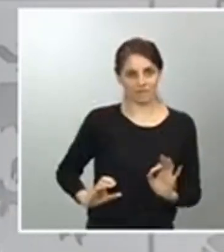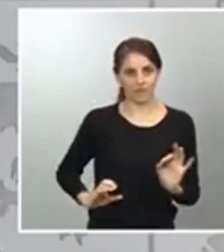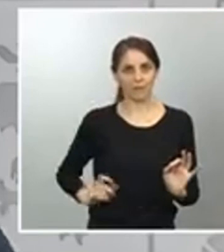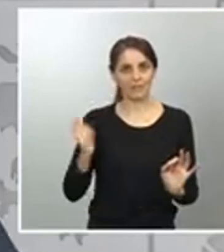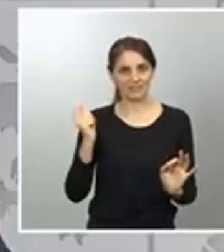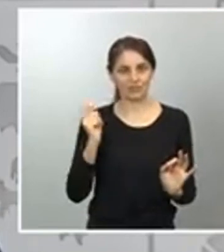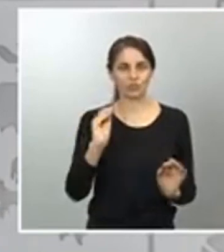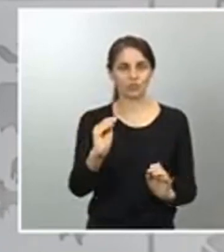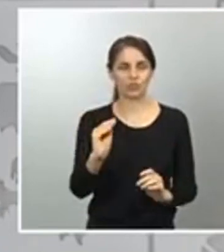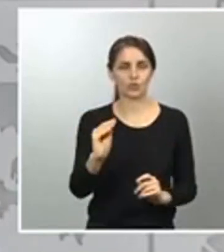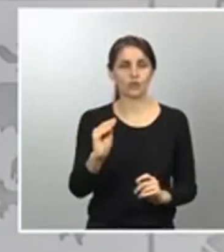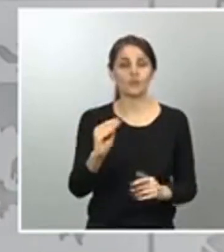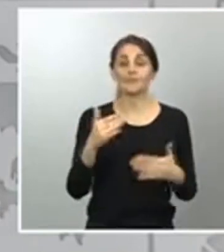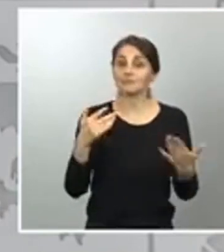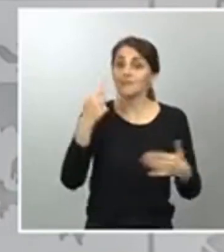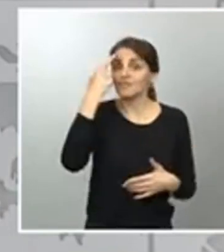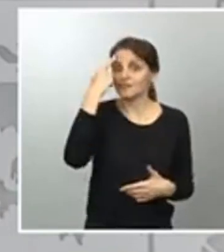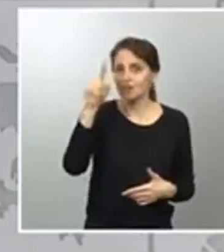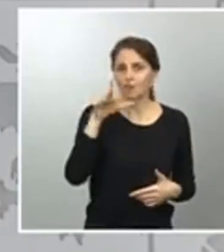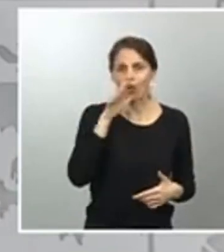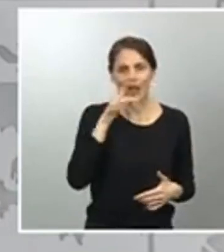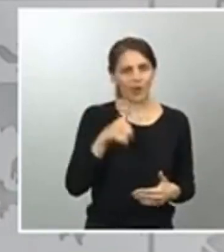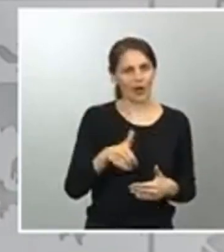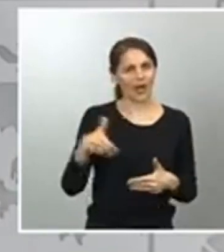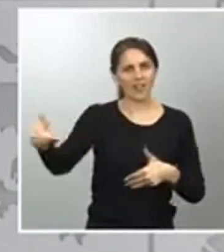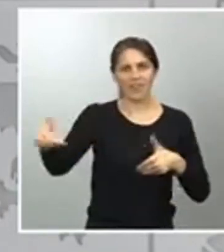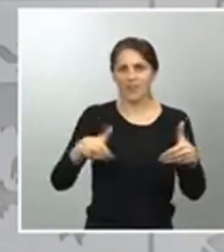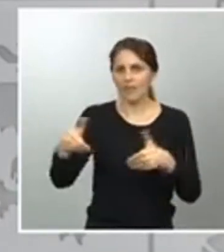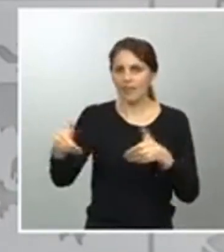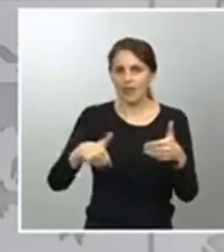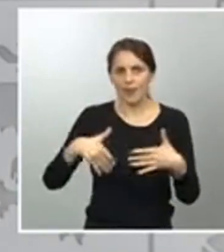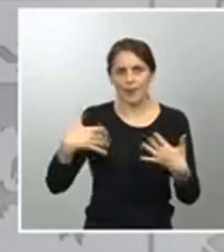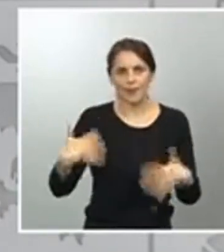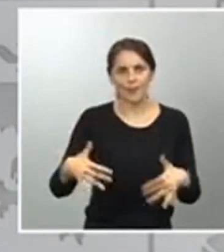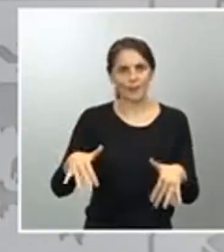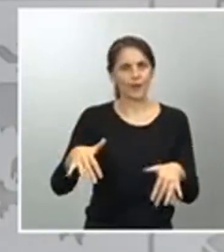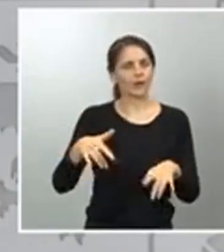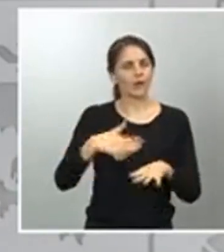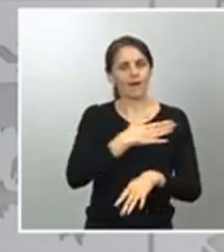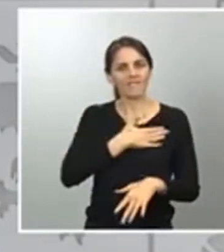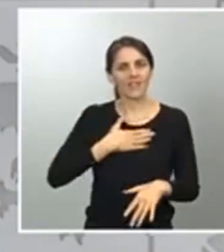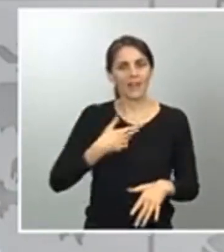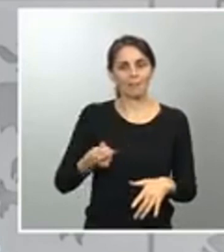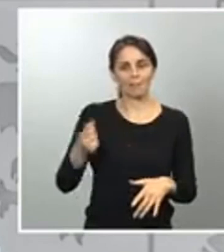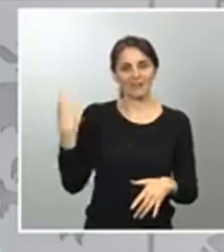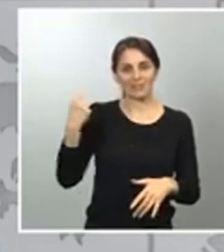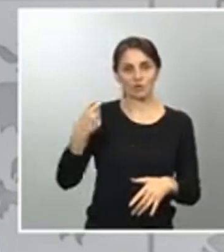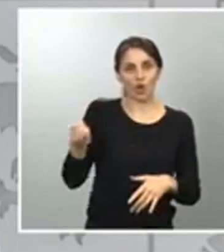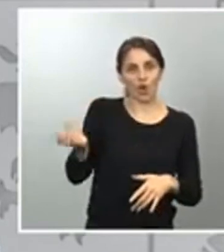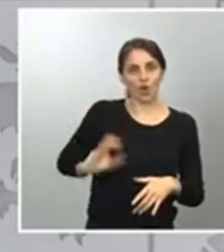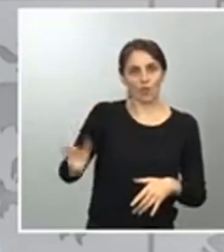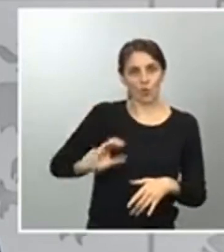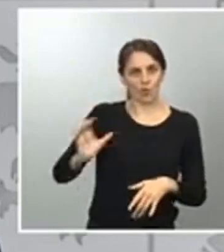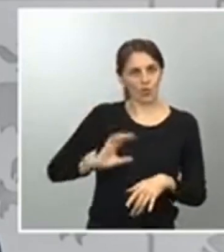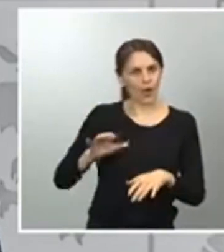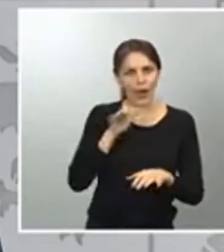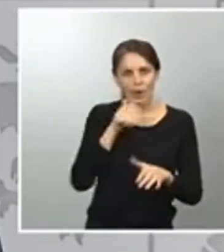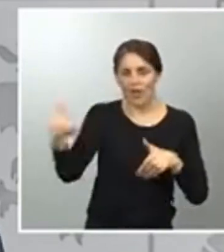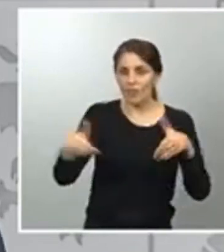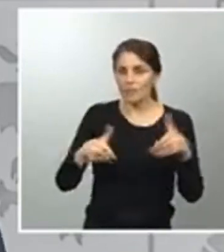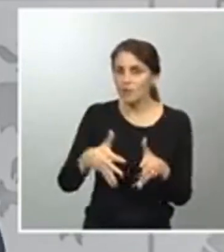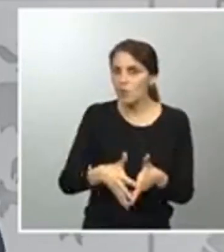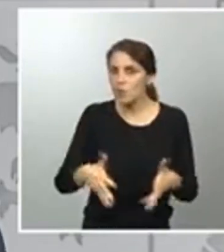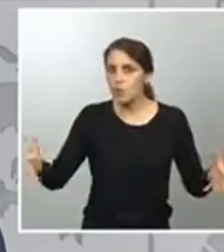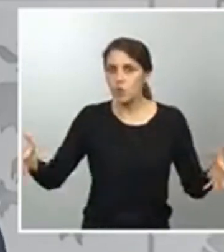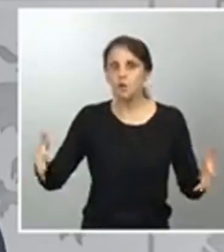tan importante, tan ingente que hay de trabajadores y trabajadoras para cobrar la prestación, que estamos teniendo dificultades en la gestión, pero estamos